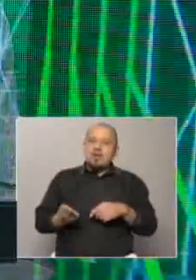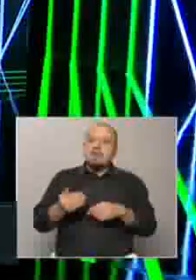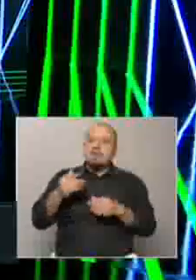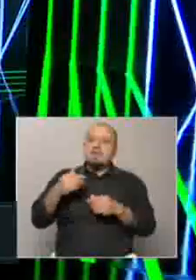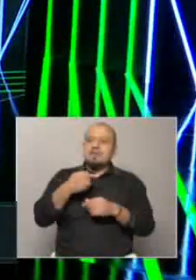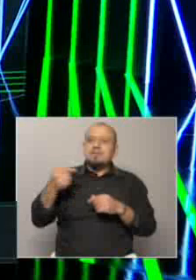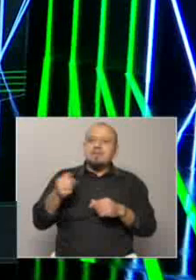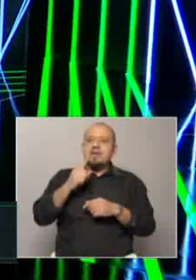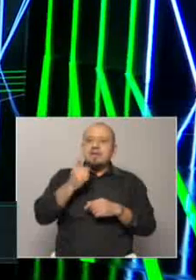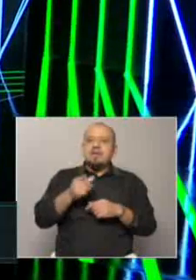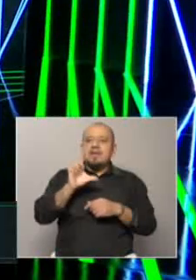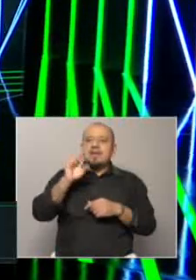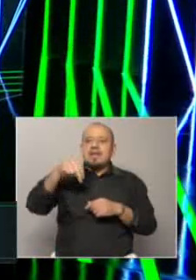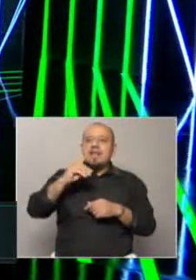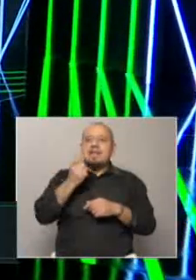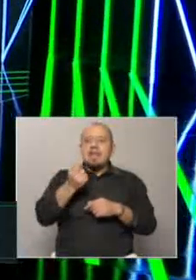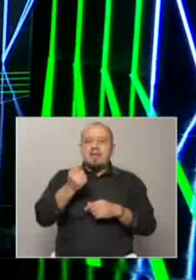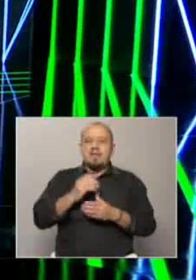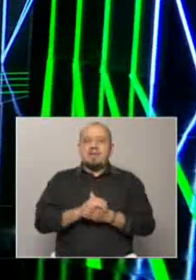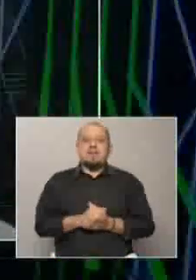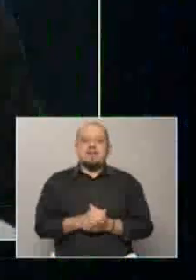querida Glenda Rondán.